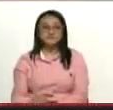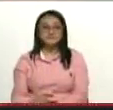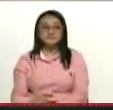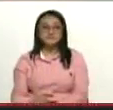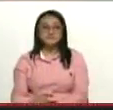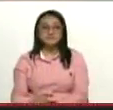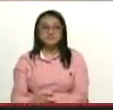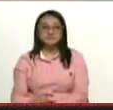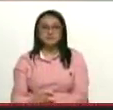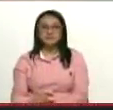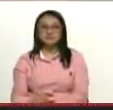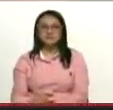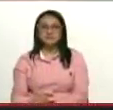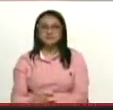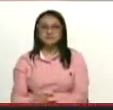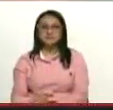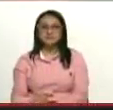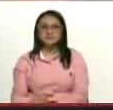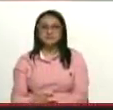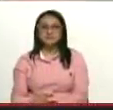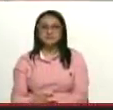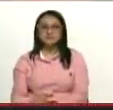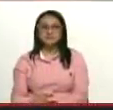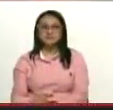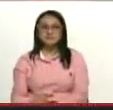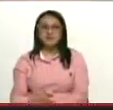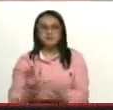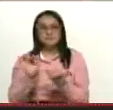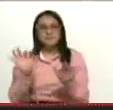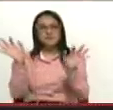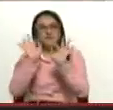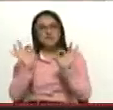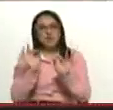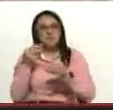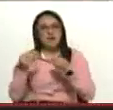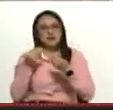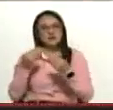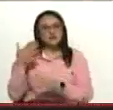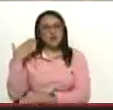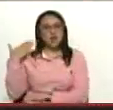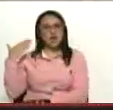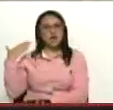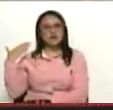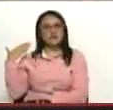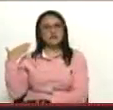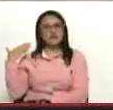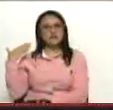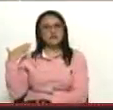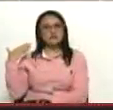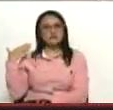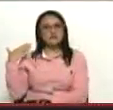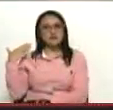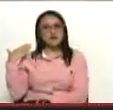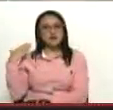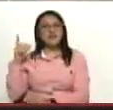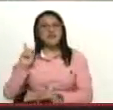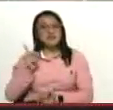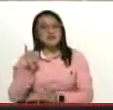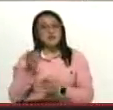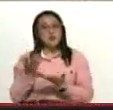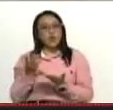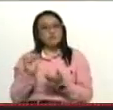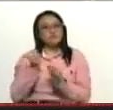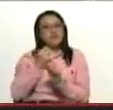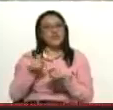la misma forma en que se hizo Antes tenemos que evitar